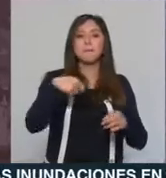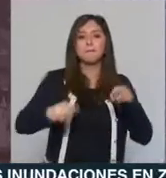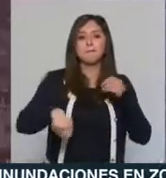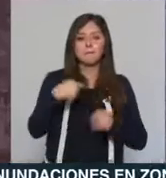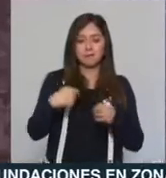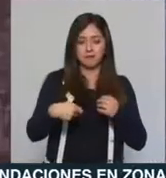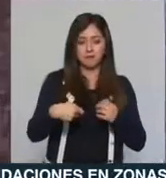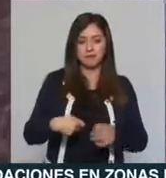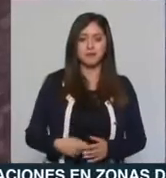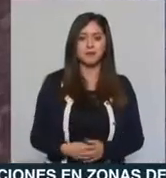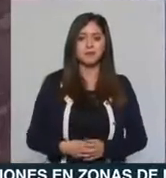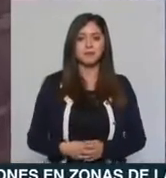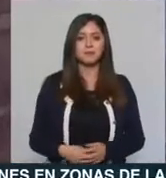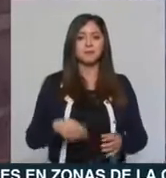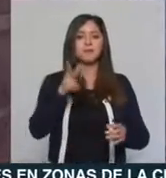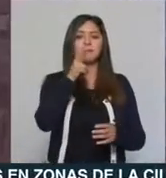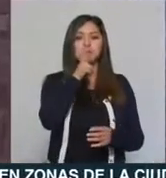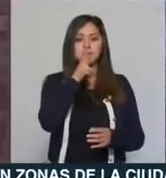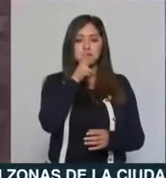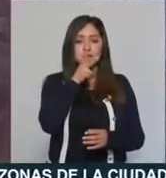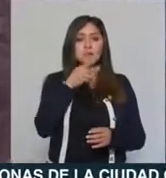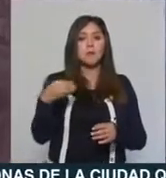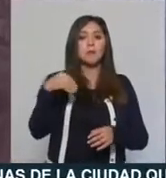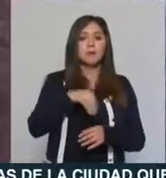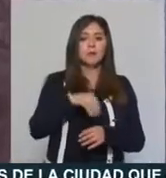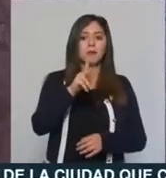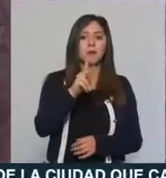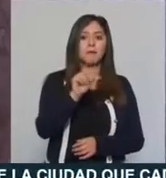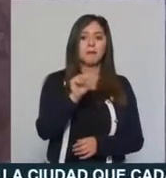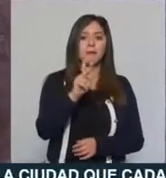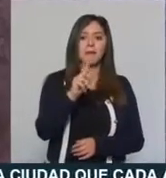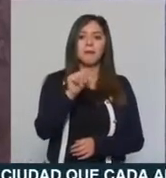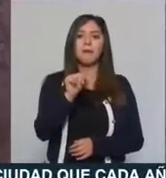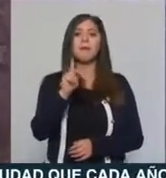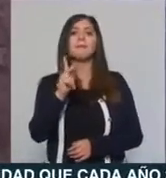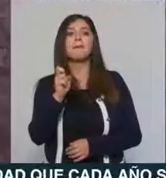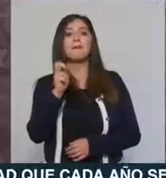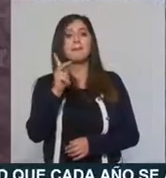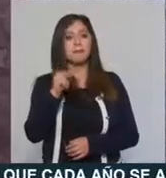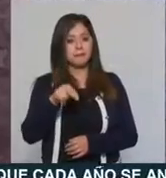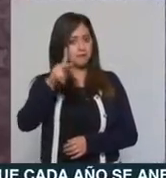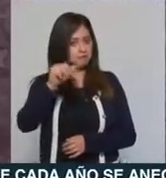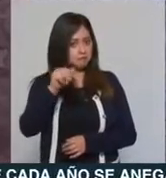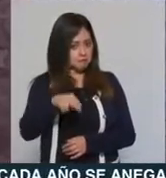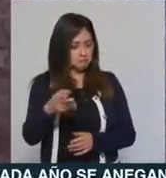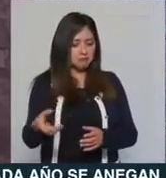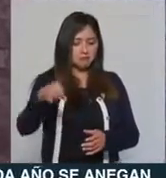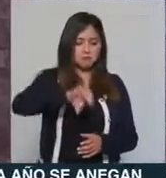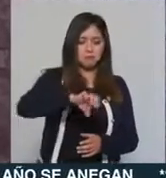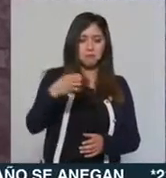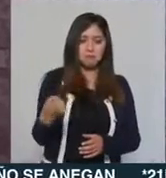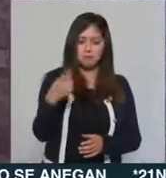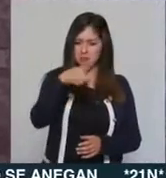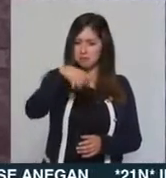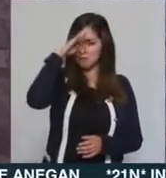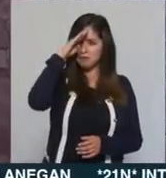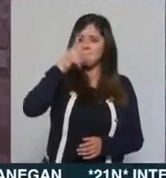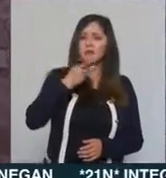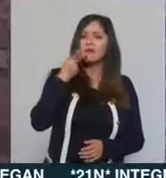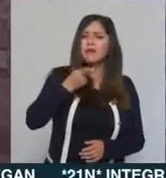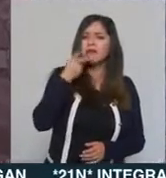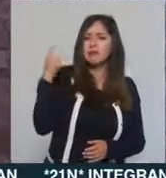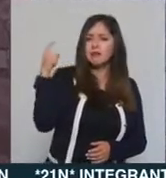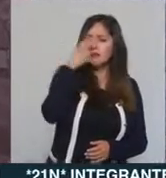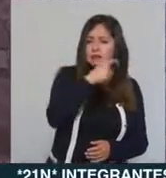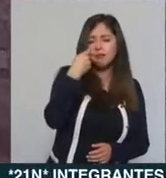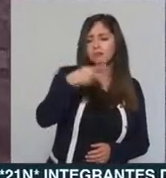Entonces, papá, pon para Pepín pan. Parece muy difícil, pero lo hacemos poco a poco.